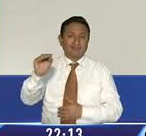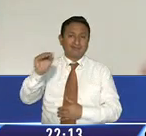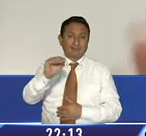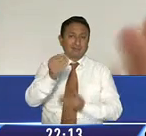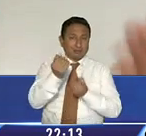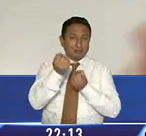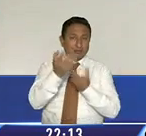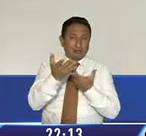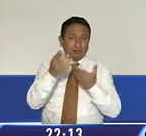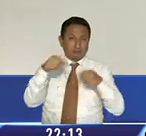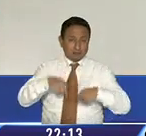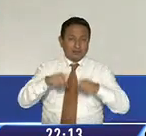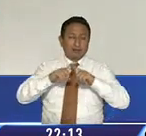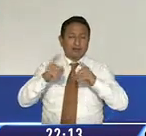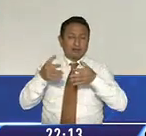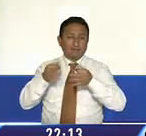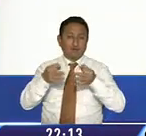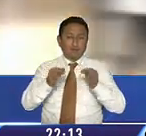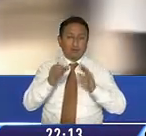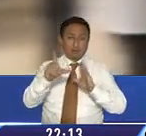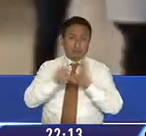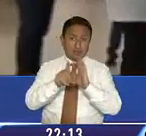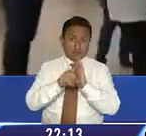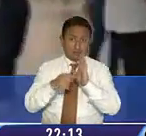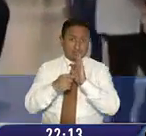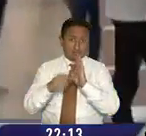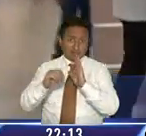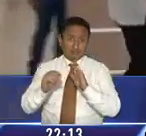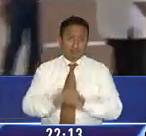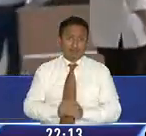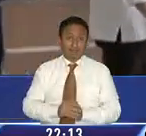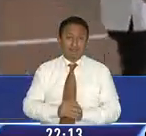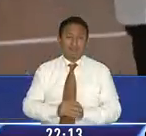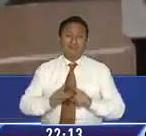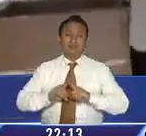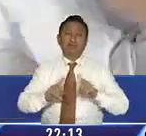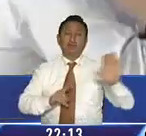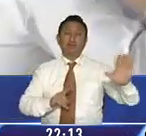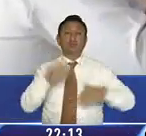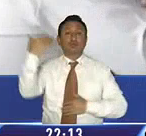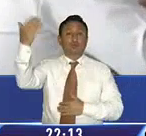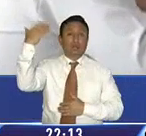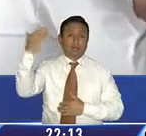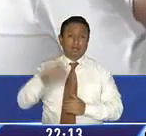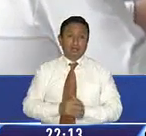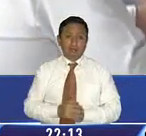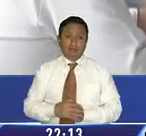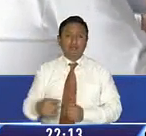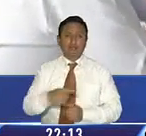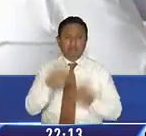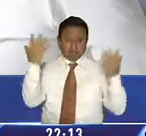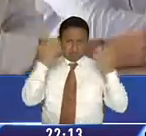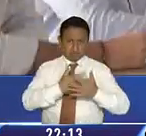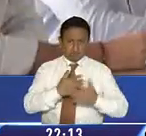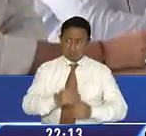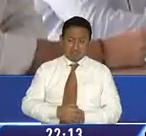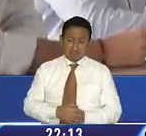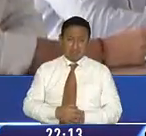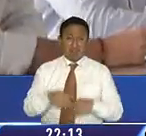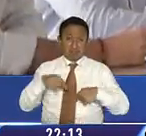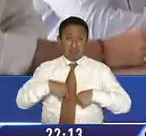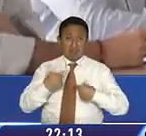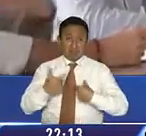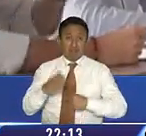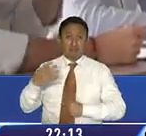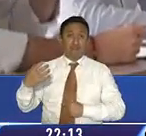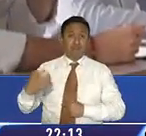los mecanismos que la ley ya lo tiene. Pero para el alcalde Juan José Yunes no hay ninguna confusión. Ingresó una